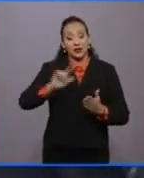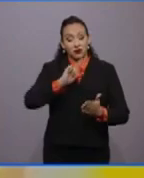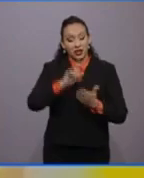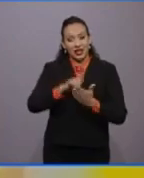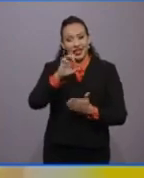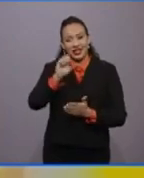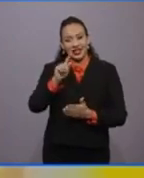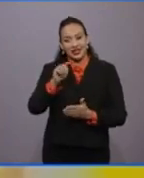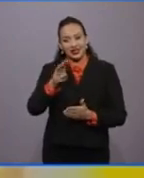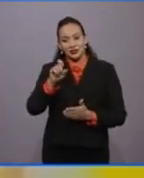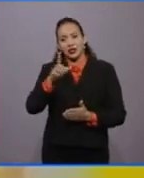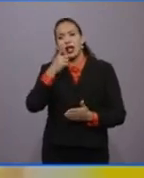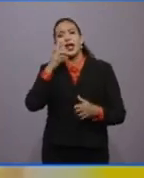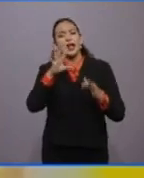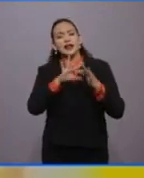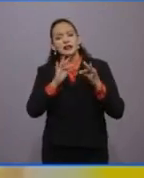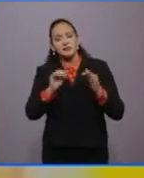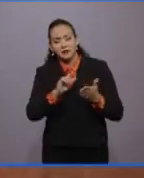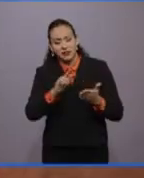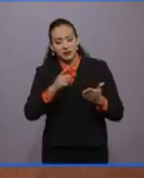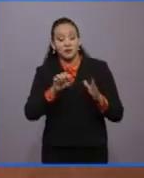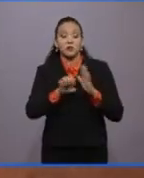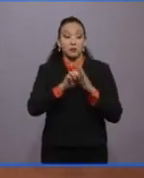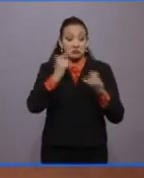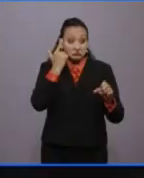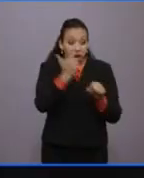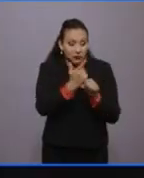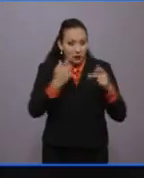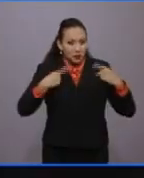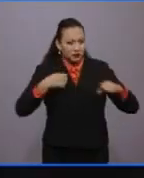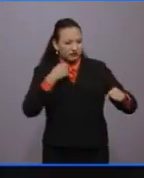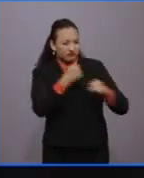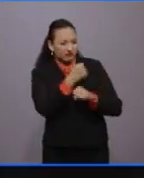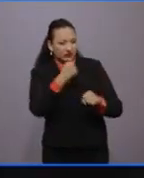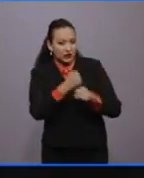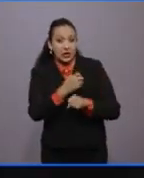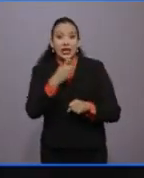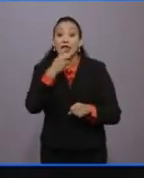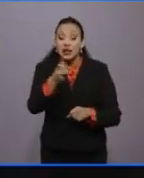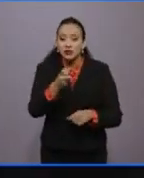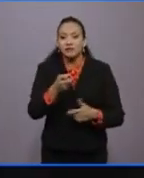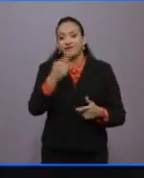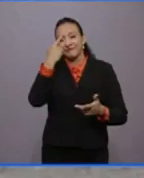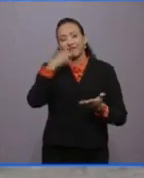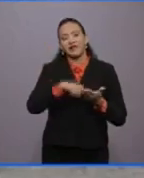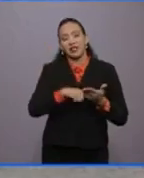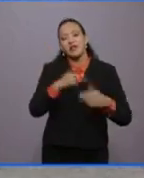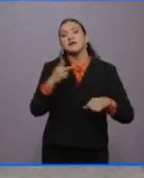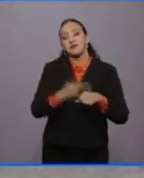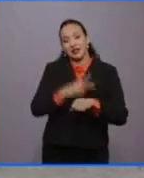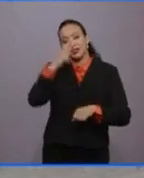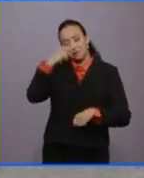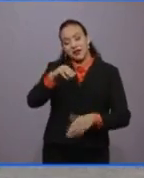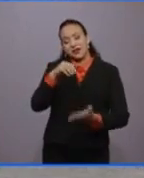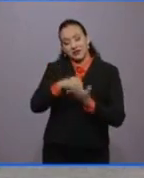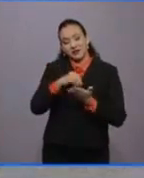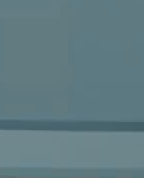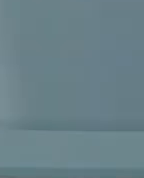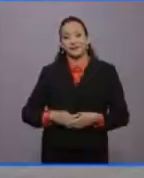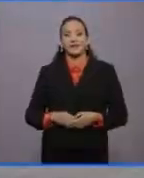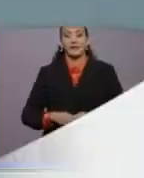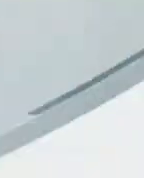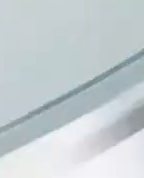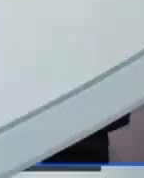las bases para detectar posibles casos de tortura, práctica que desafortunadamente persiste en el país.